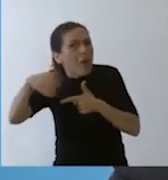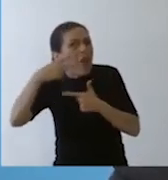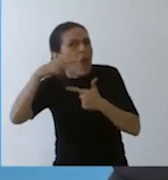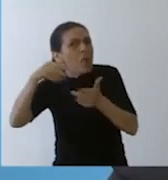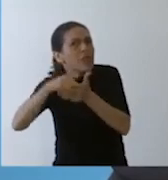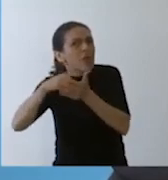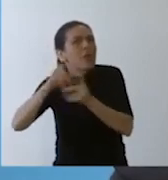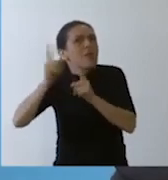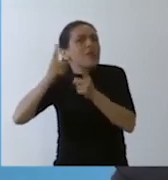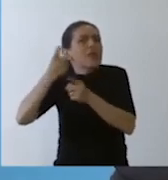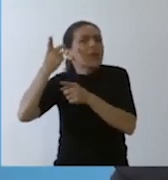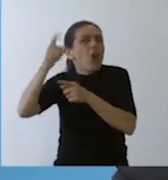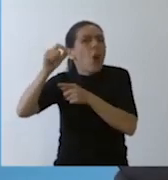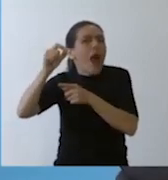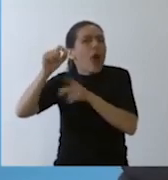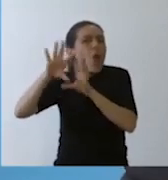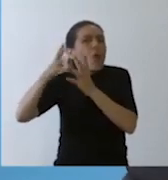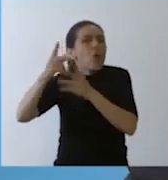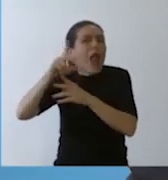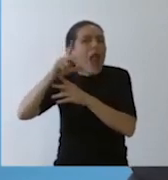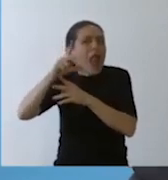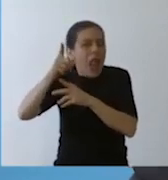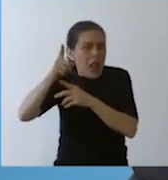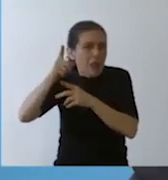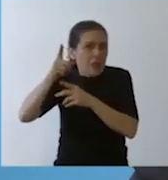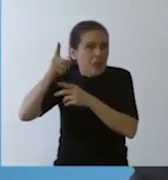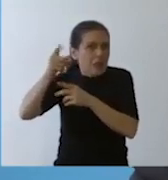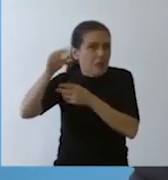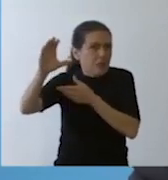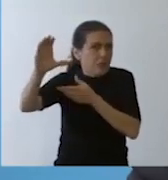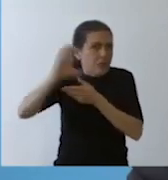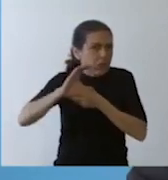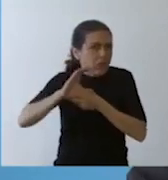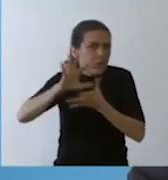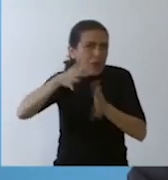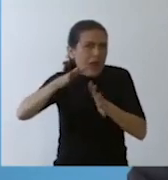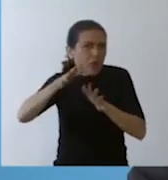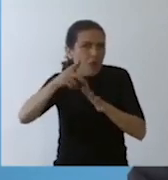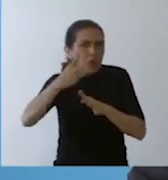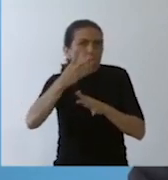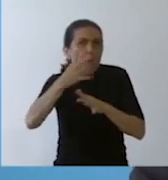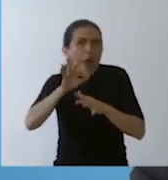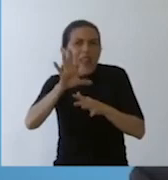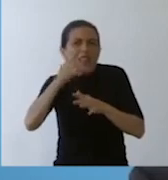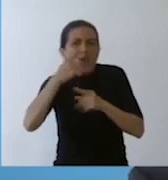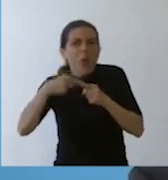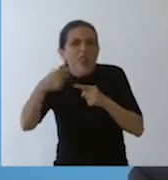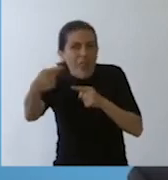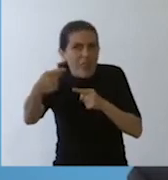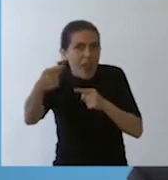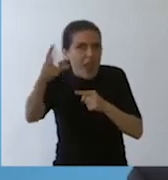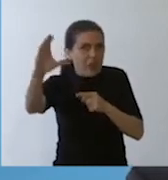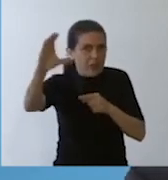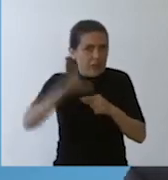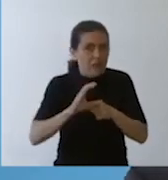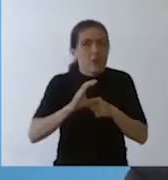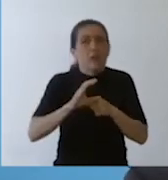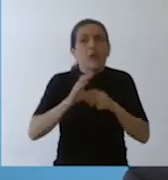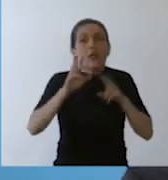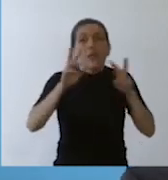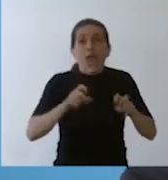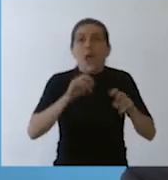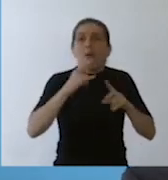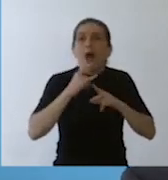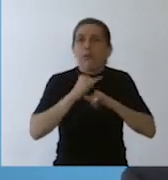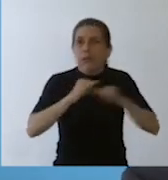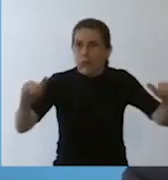Banco Mundial, que va a llegar en aproximadamente 40 50 días. Con respecto a la distribución, sí, eso